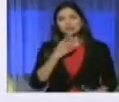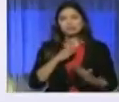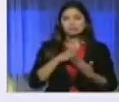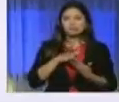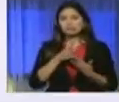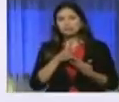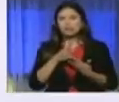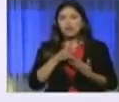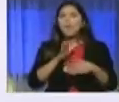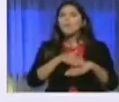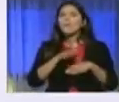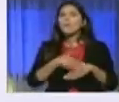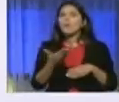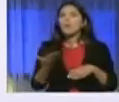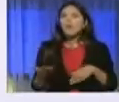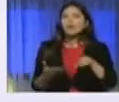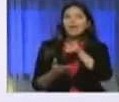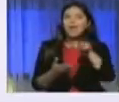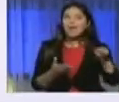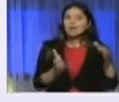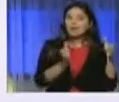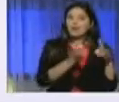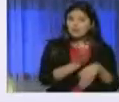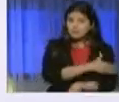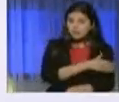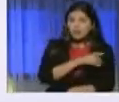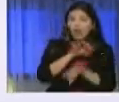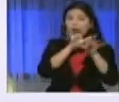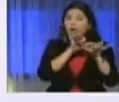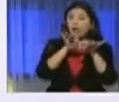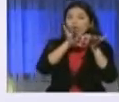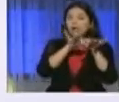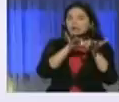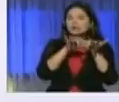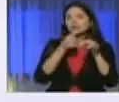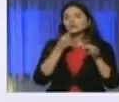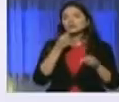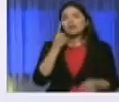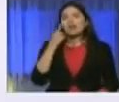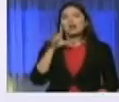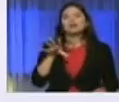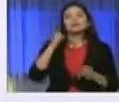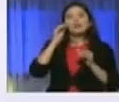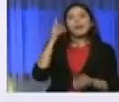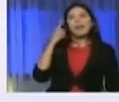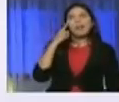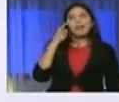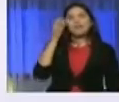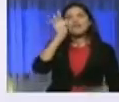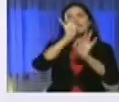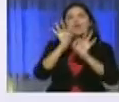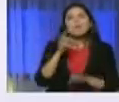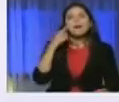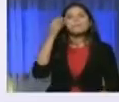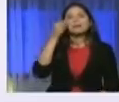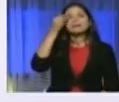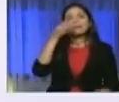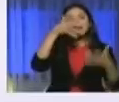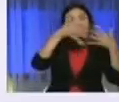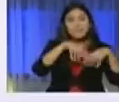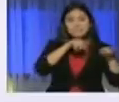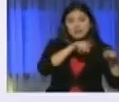Porque la burguesía lo pone a la defensiva y asumen las formas de pensar y la ideología de Fede Cámara. Lo